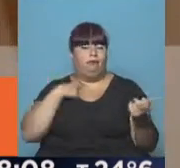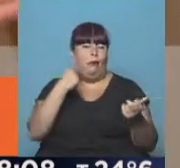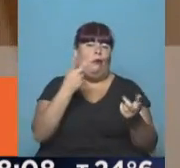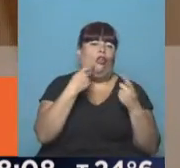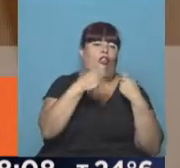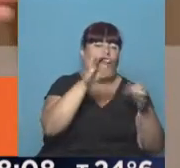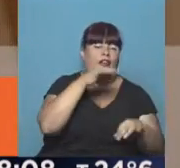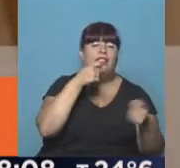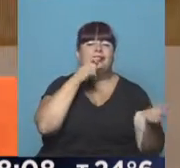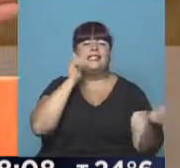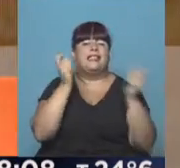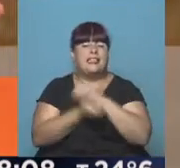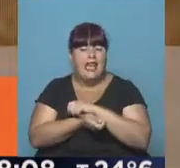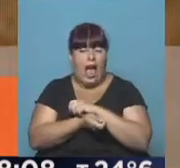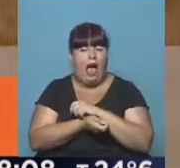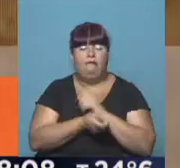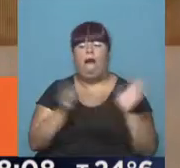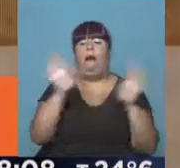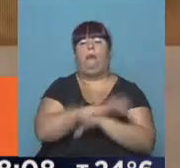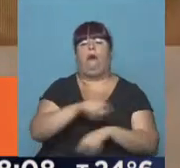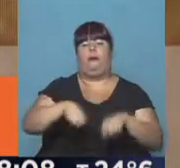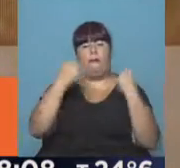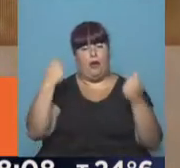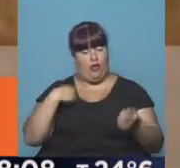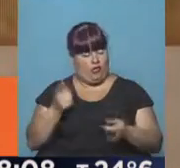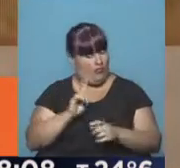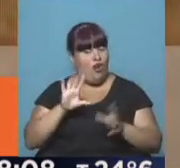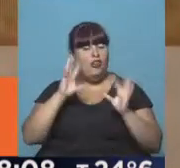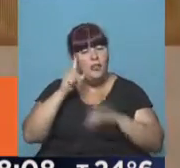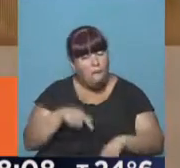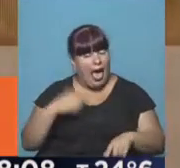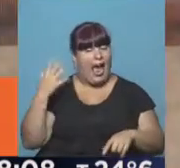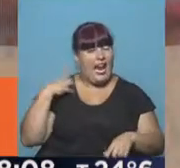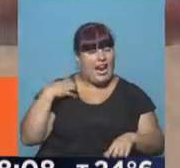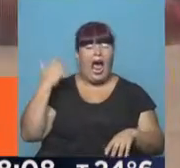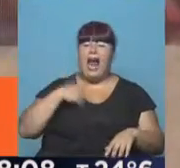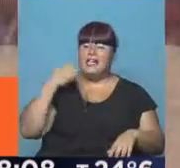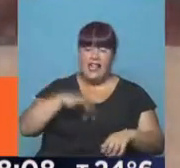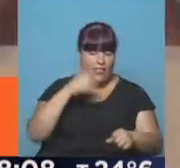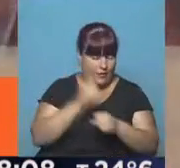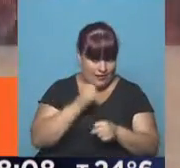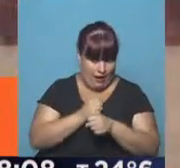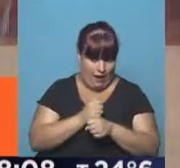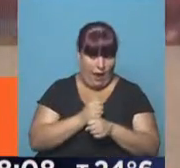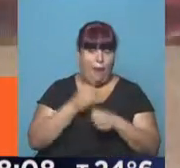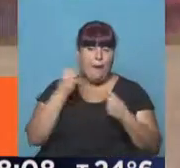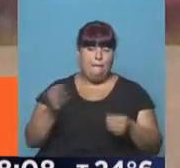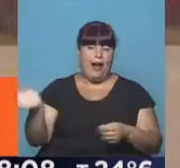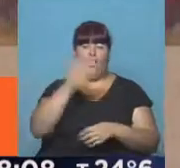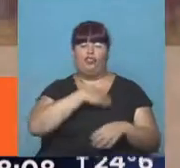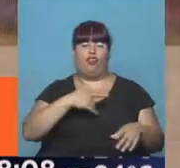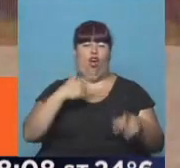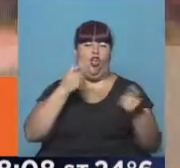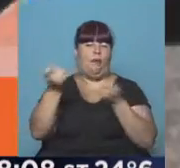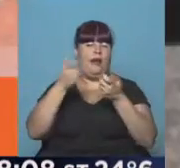o dos que si hay un cambio de rumbo nos pueda perjudicar entonces como política general argentina debería trabajar para tener toda la mayor